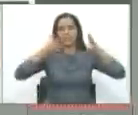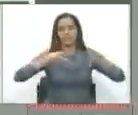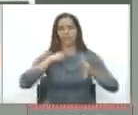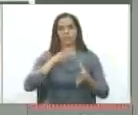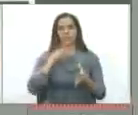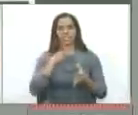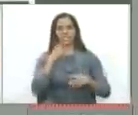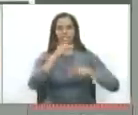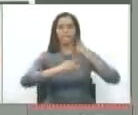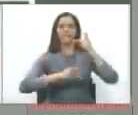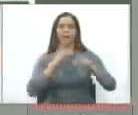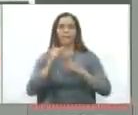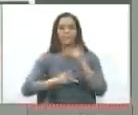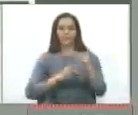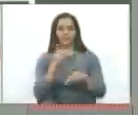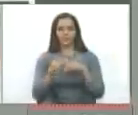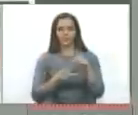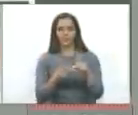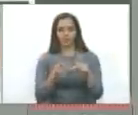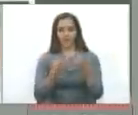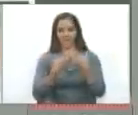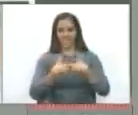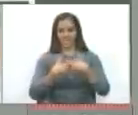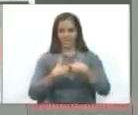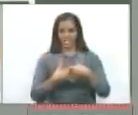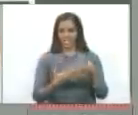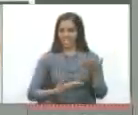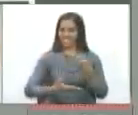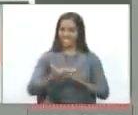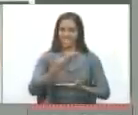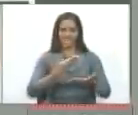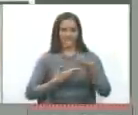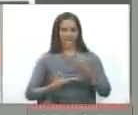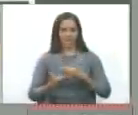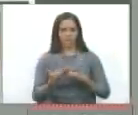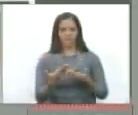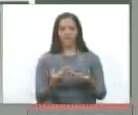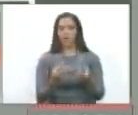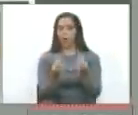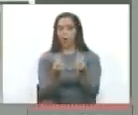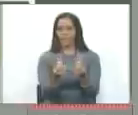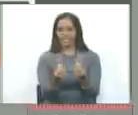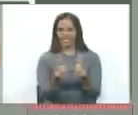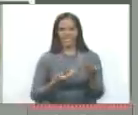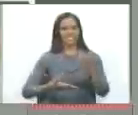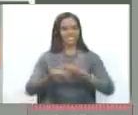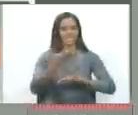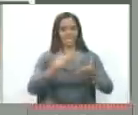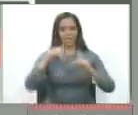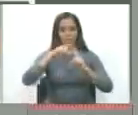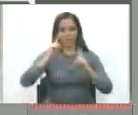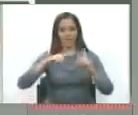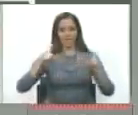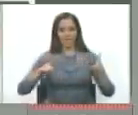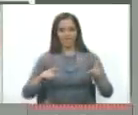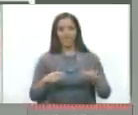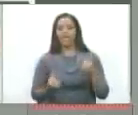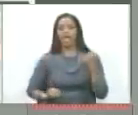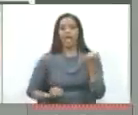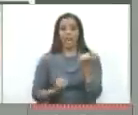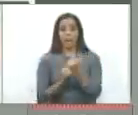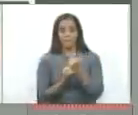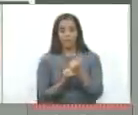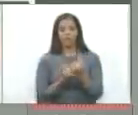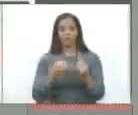producción industrial, para el intercambio comercial, para el intercambio energético, para el apoyo y cooperación